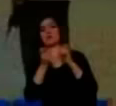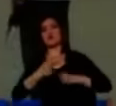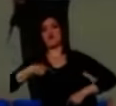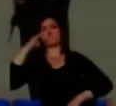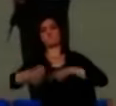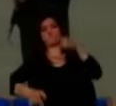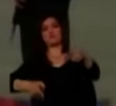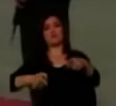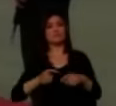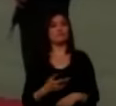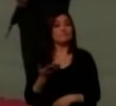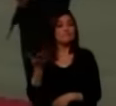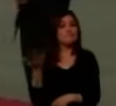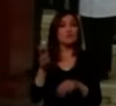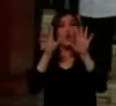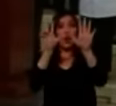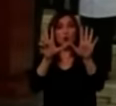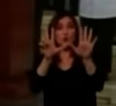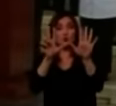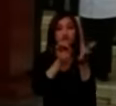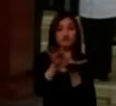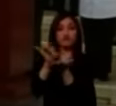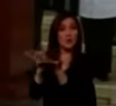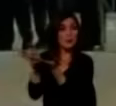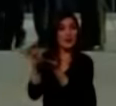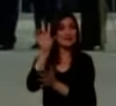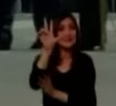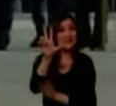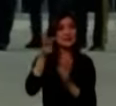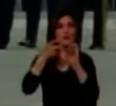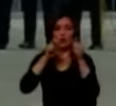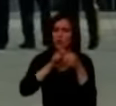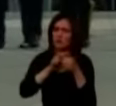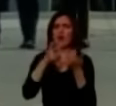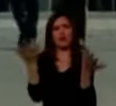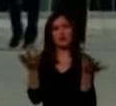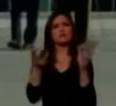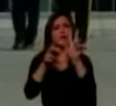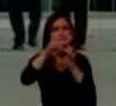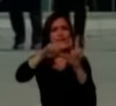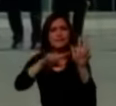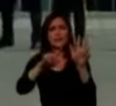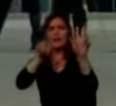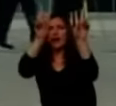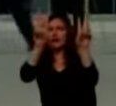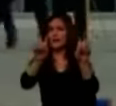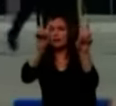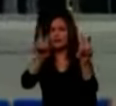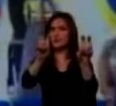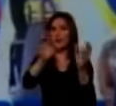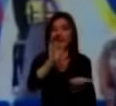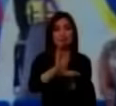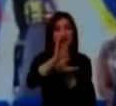jefe. Entienden que de los 8 separados, 3 eran el problema. Los 3 que tenían una posición respecto al